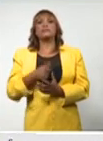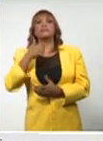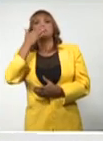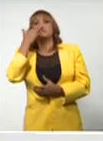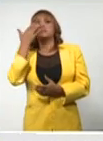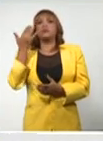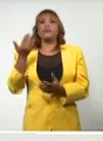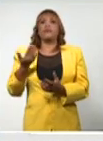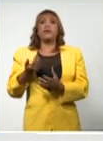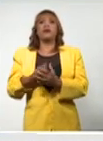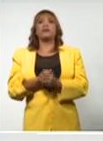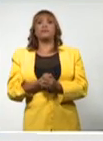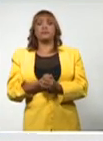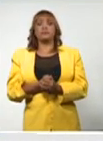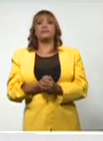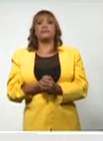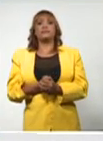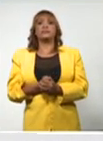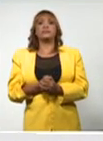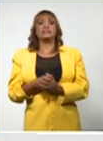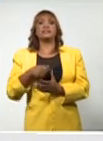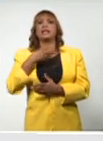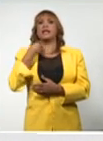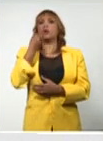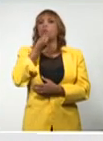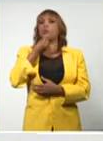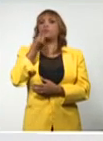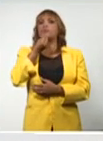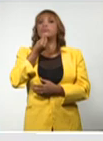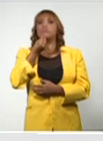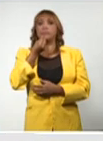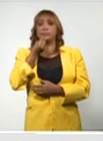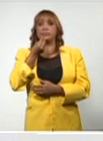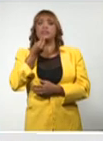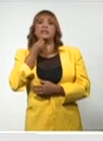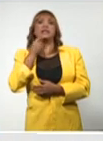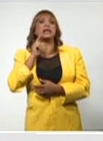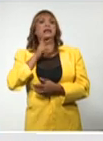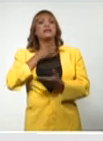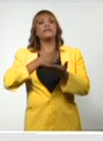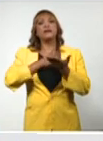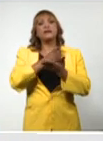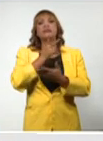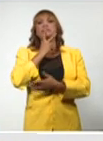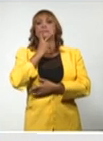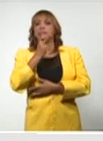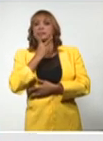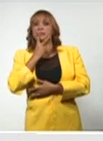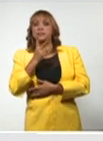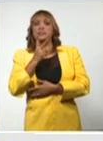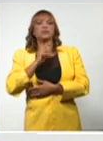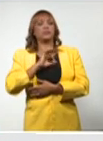punto de vista del gusto, y mantenerlo en tratamiento y en seguimiento como tal.